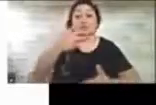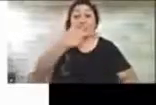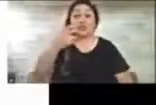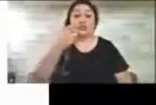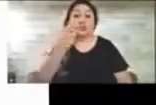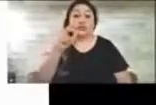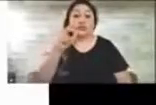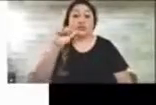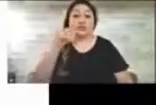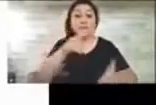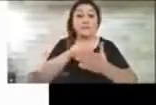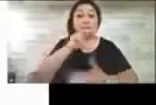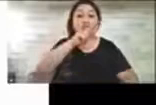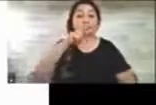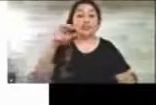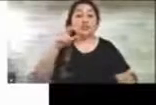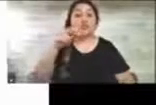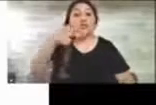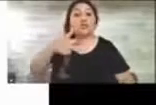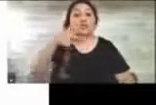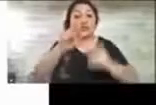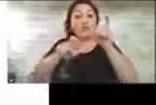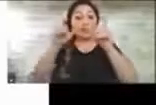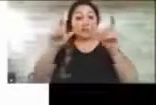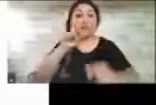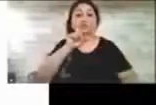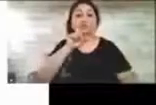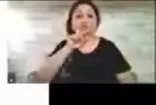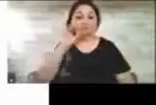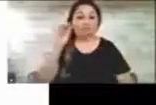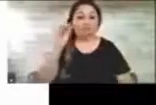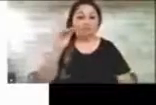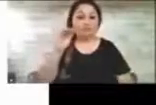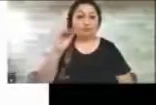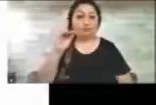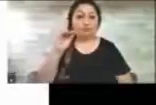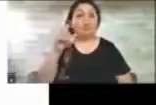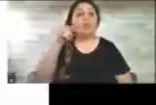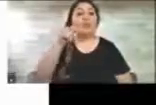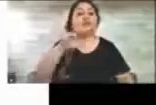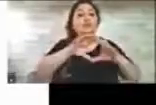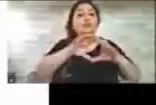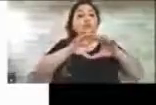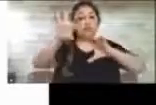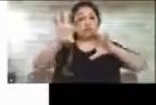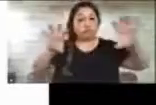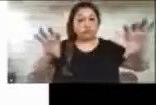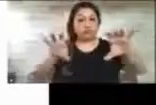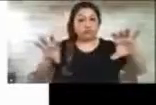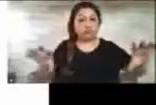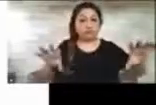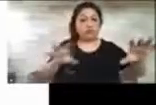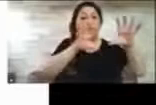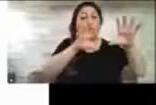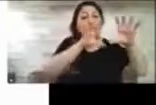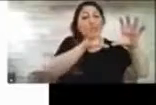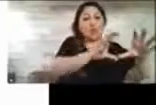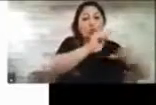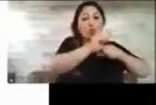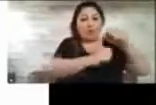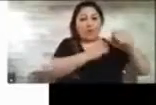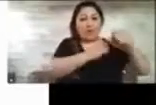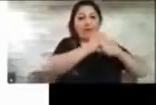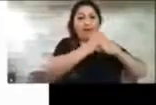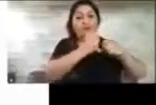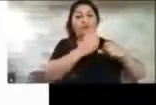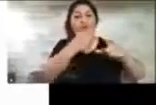2.836.818 personas. Estas se distribuyen en estos grupos etarios. Vemos que la